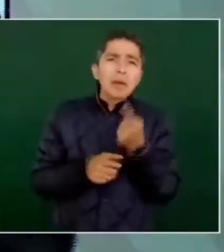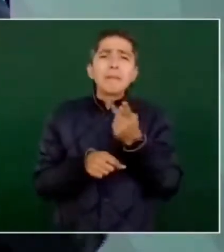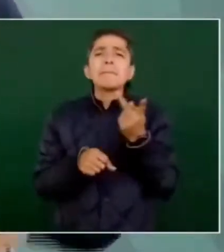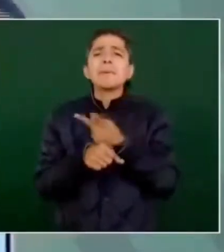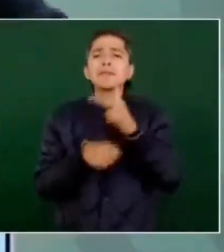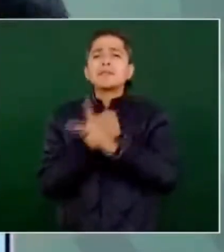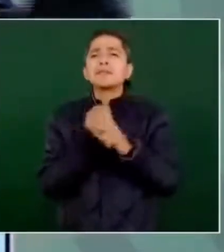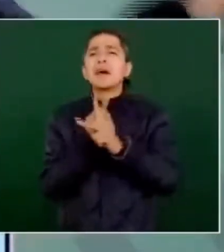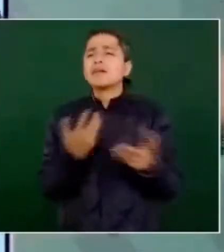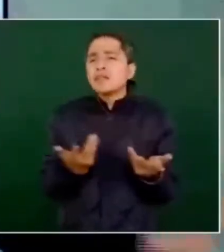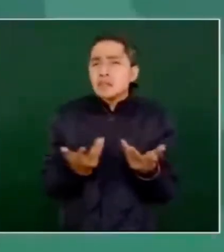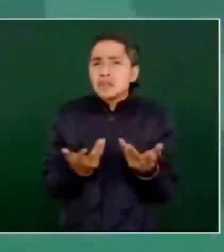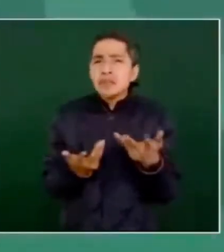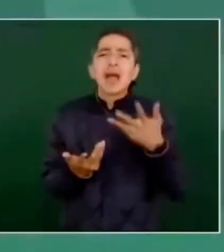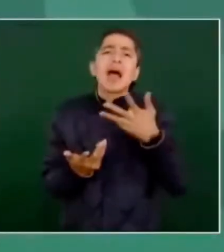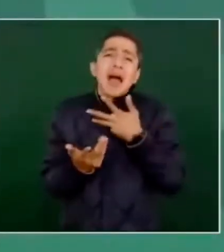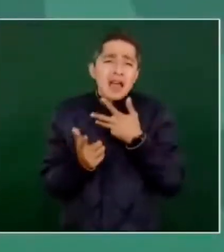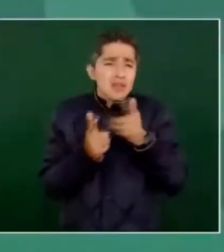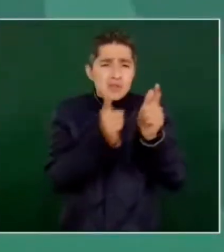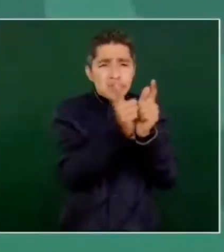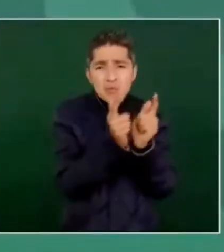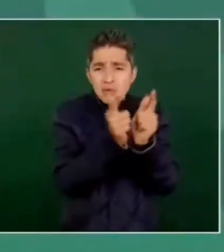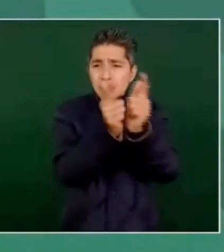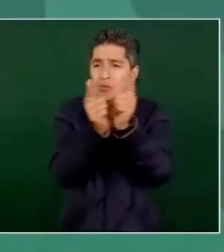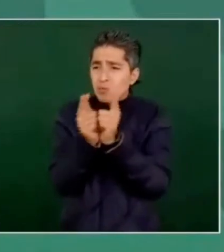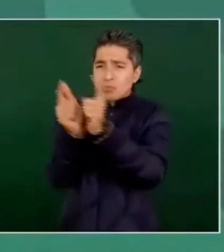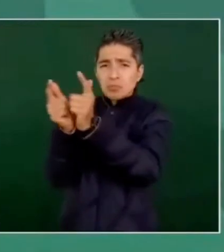país? Pues hay grupos